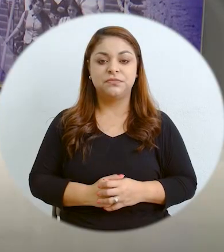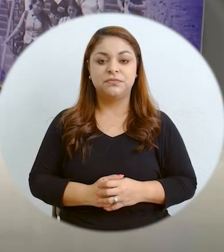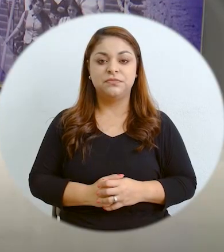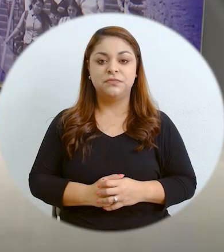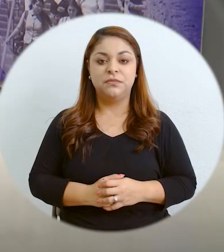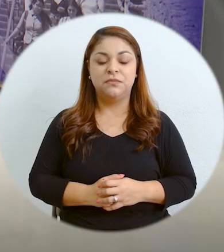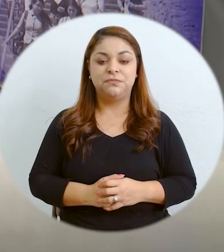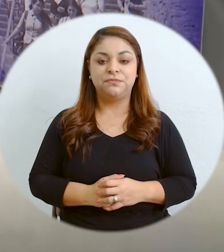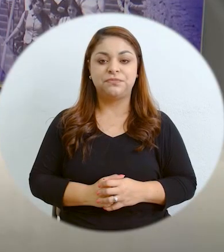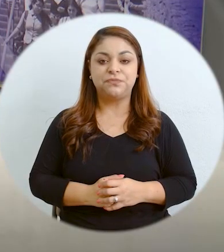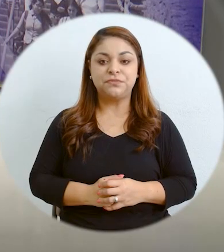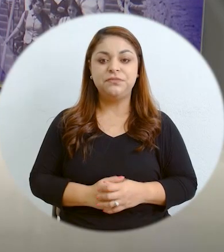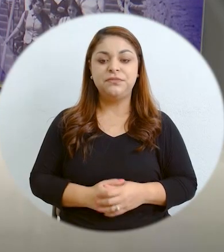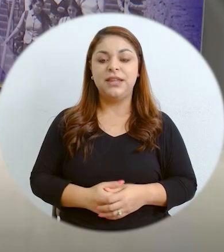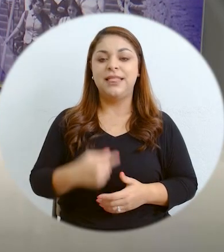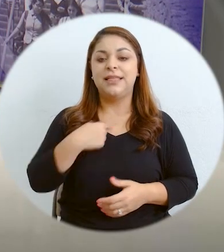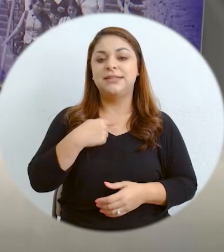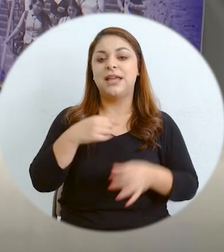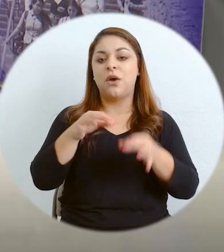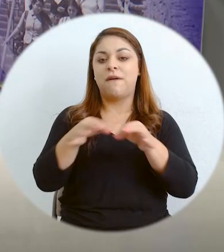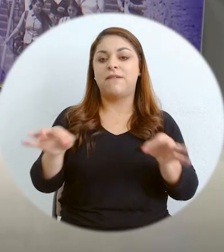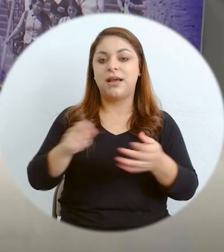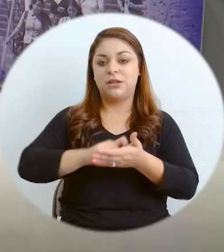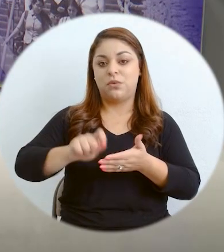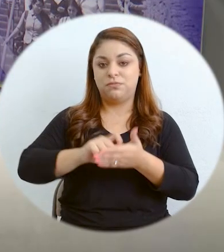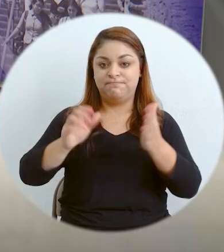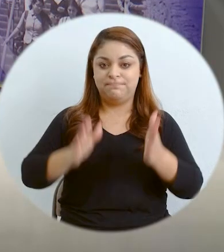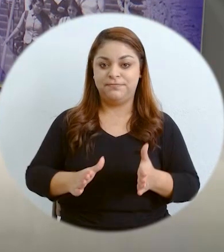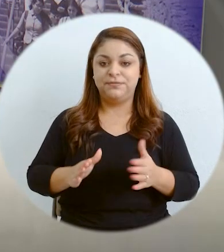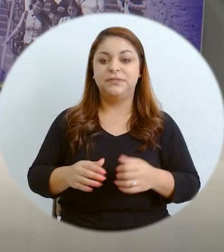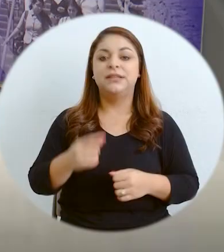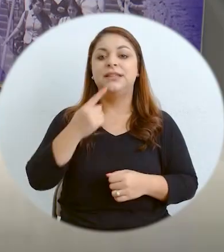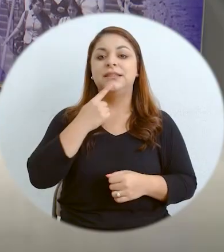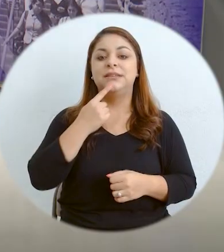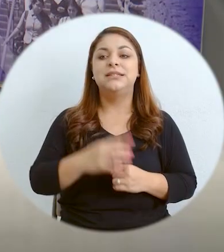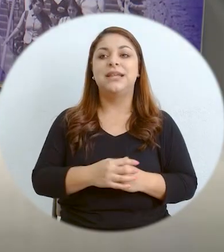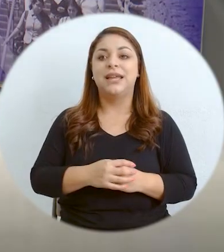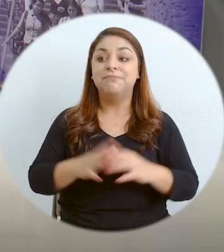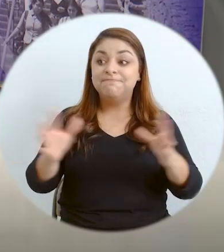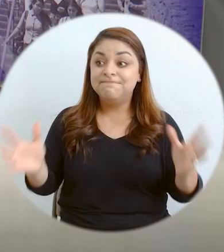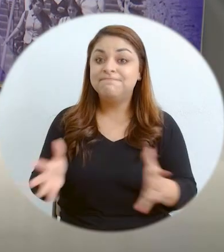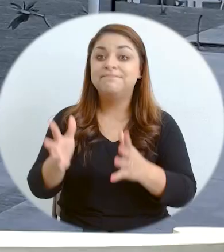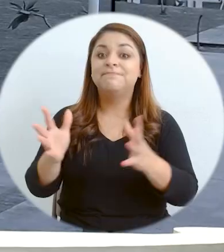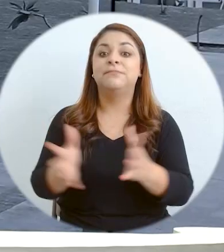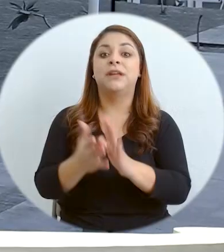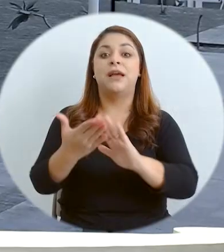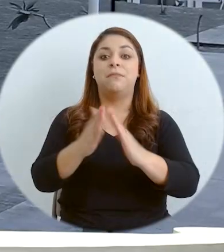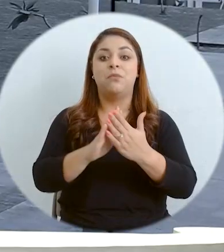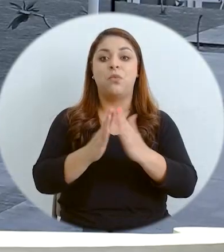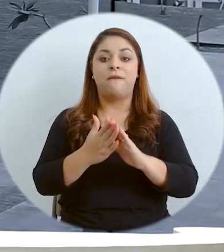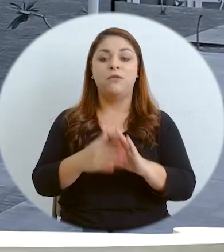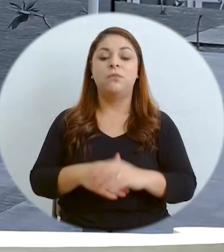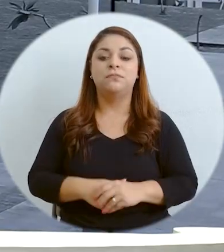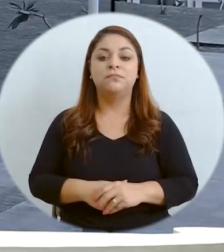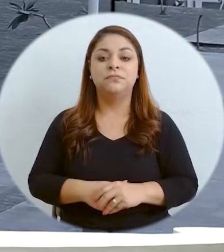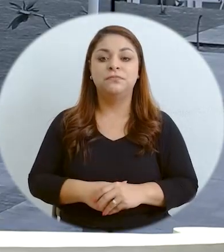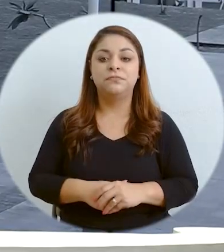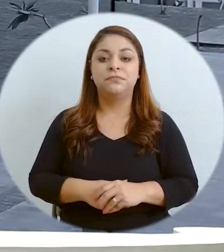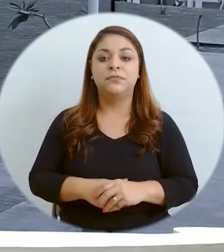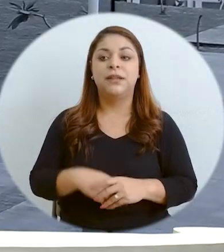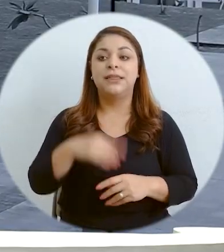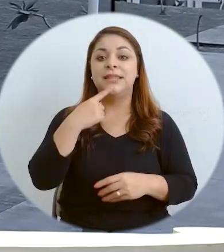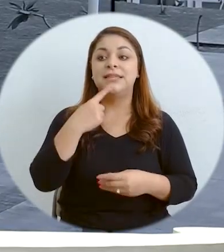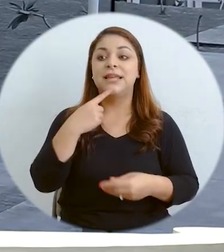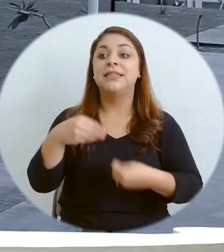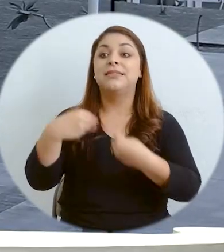Lo decía Maquiavelo, creo, ¿verdad? Que dele pan y circo al pueblo para que pan